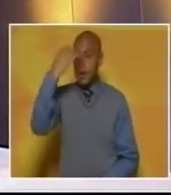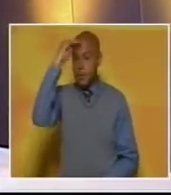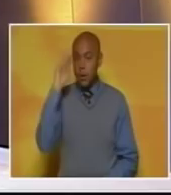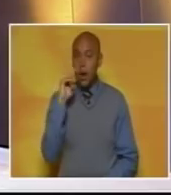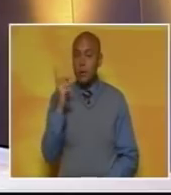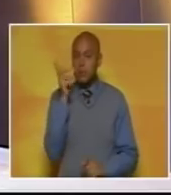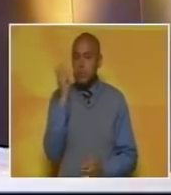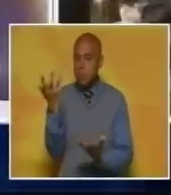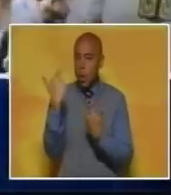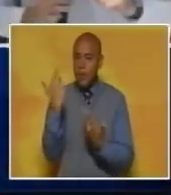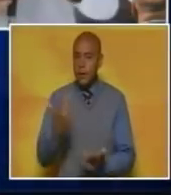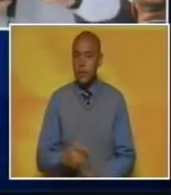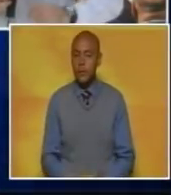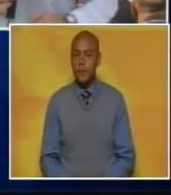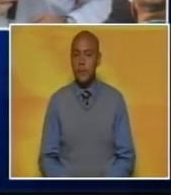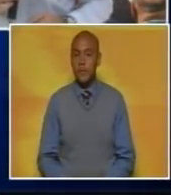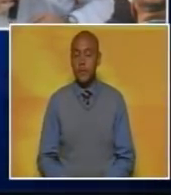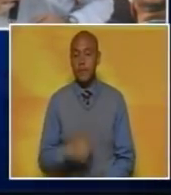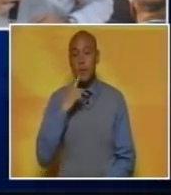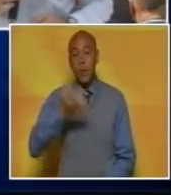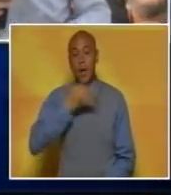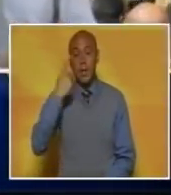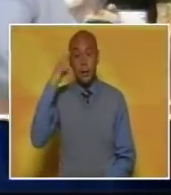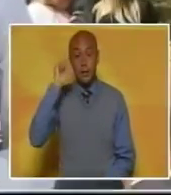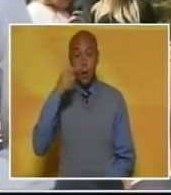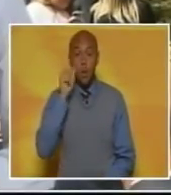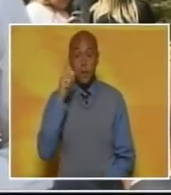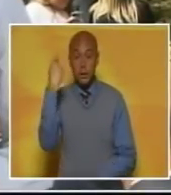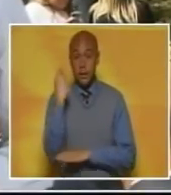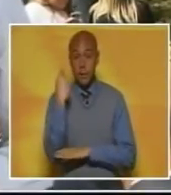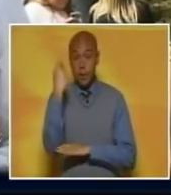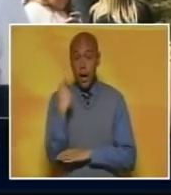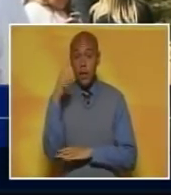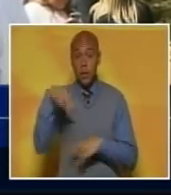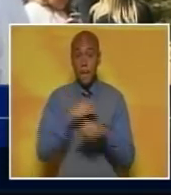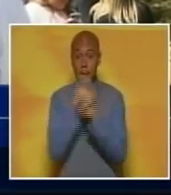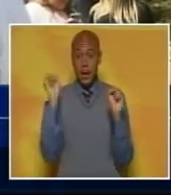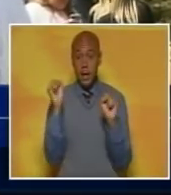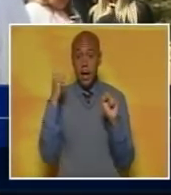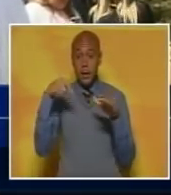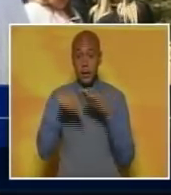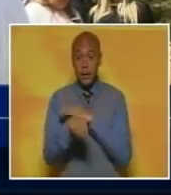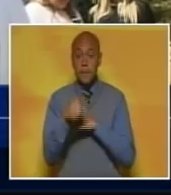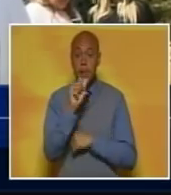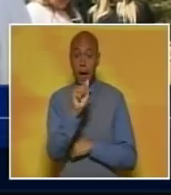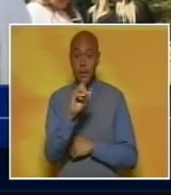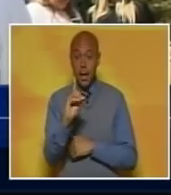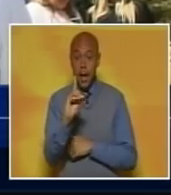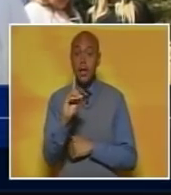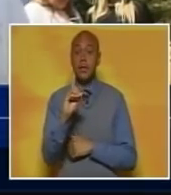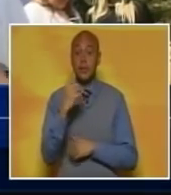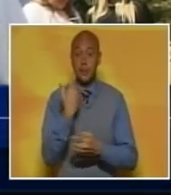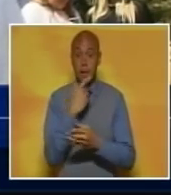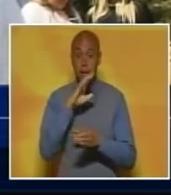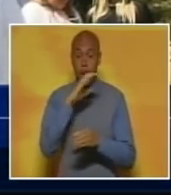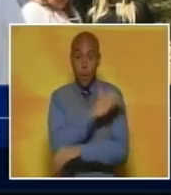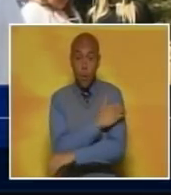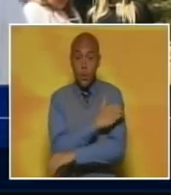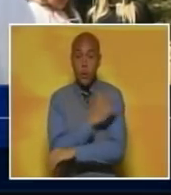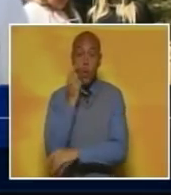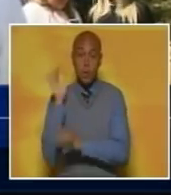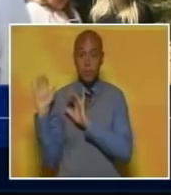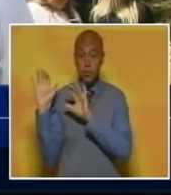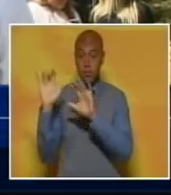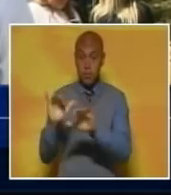Manuel, cuéntanos. Sí, buenas tardes. Los diputados reunidos esta mañana en la sede de Acción Democrática decidieron trasladarse hasta